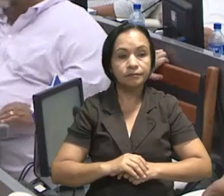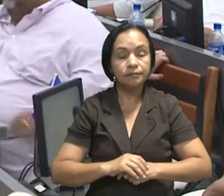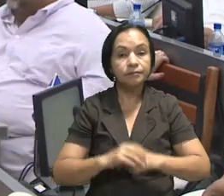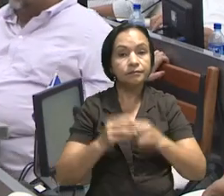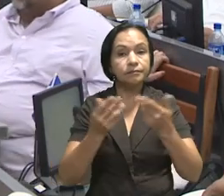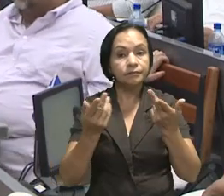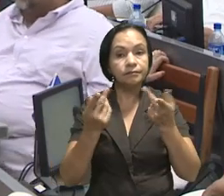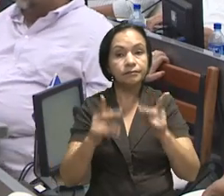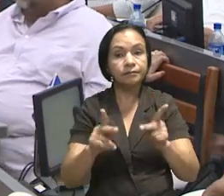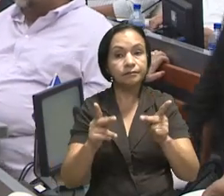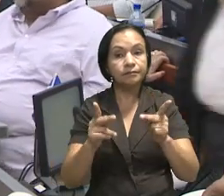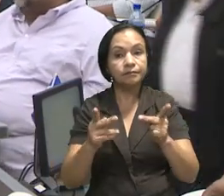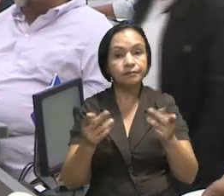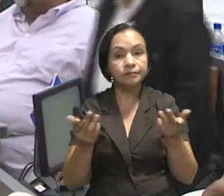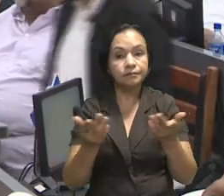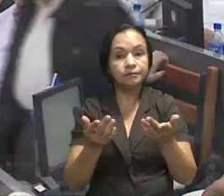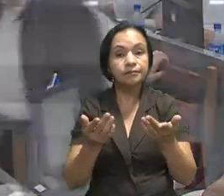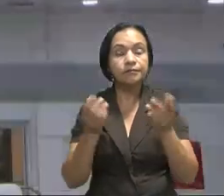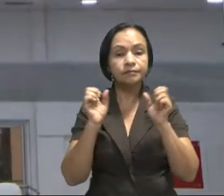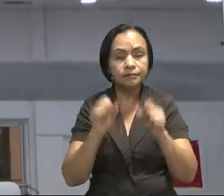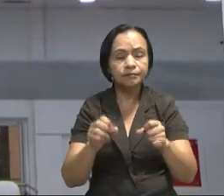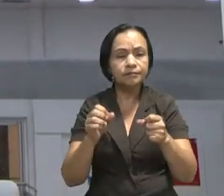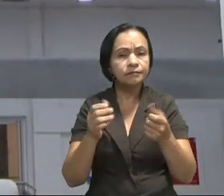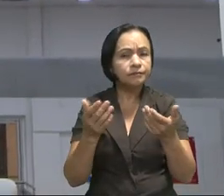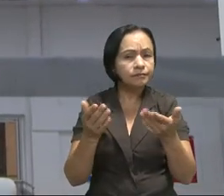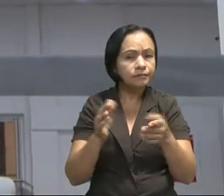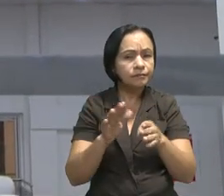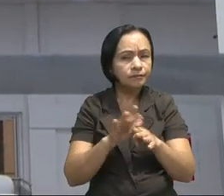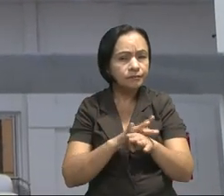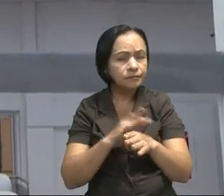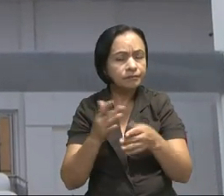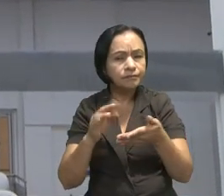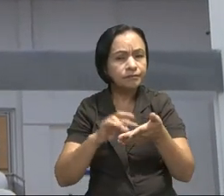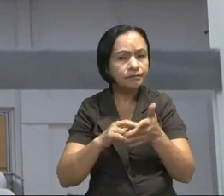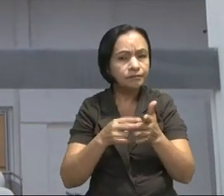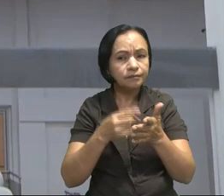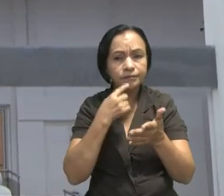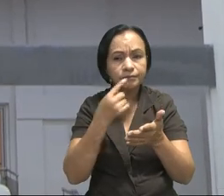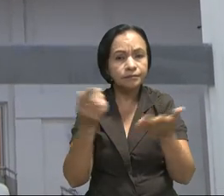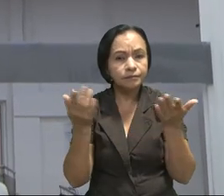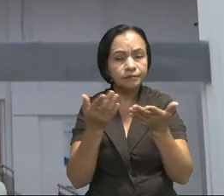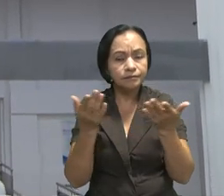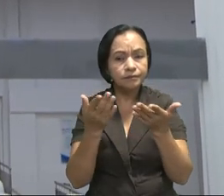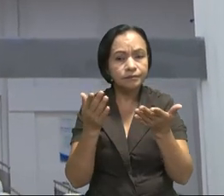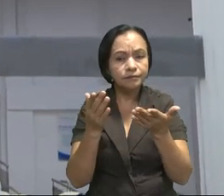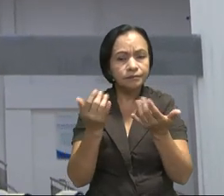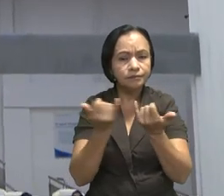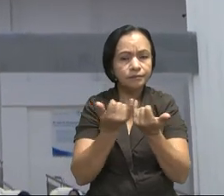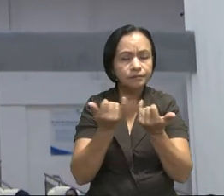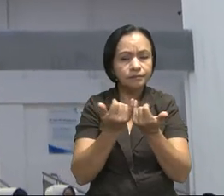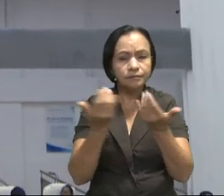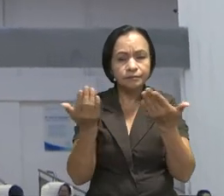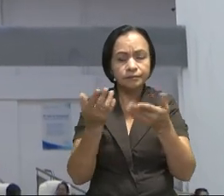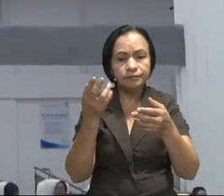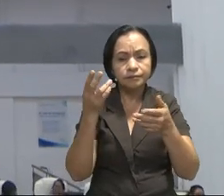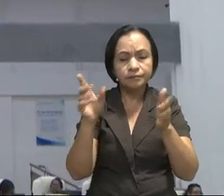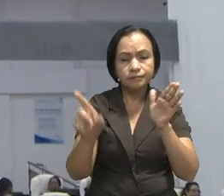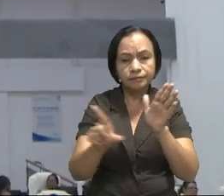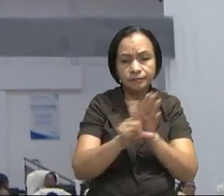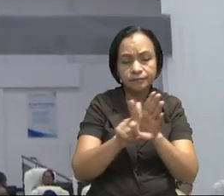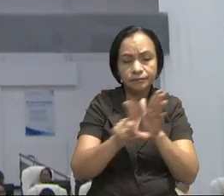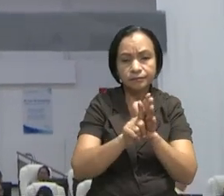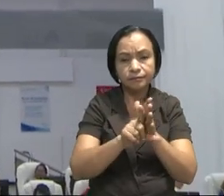Sin embargo, hemos sentido y como un roce de normas